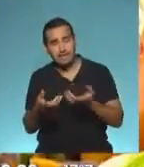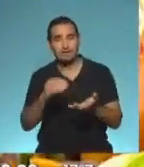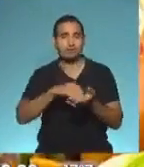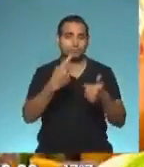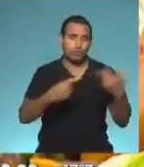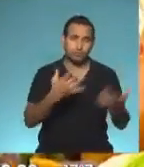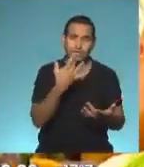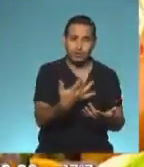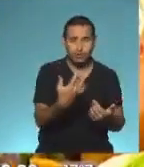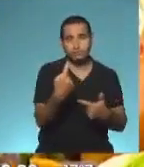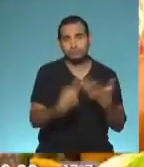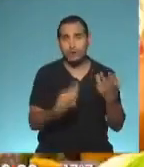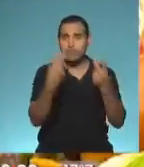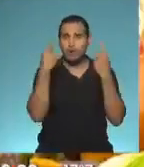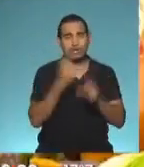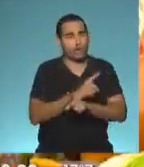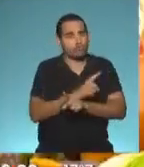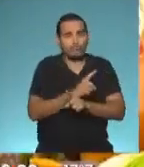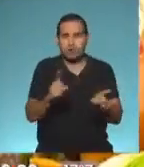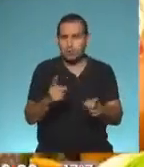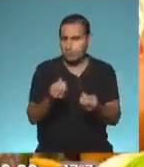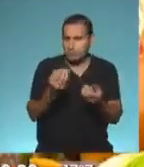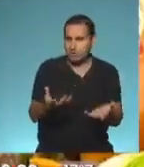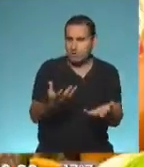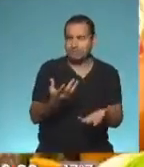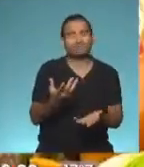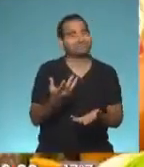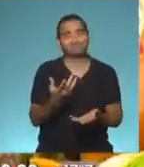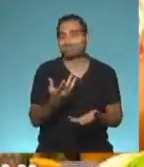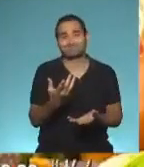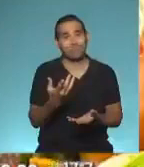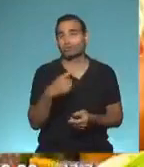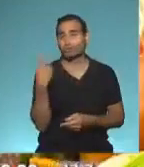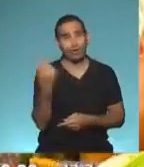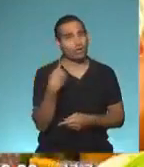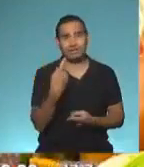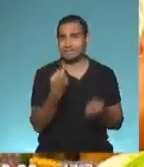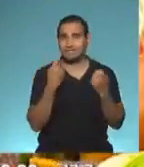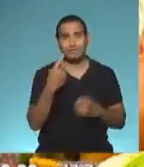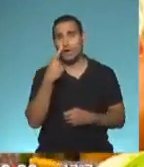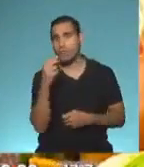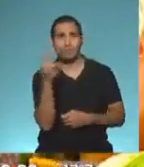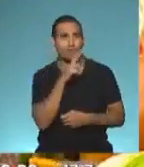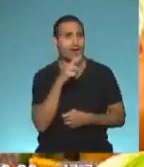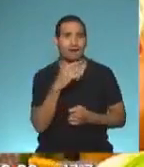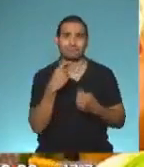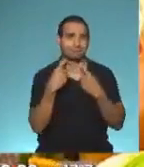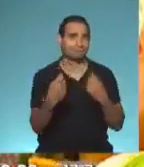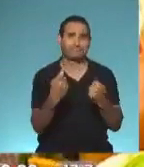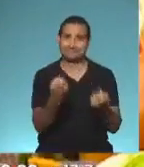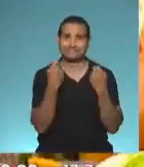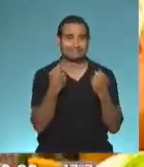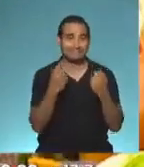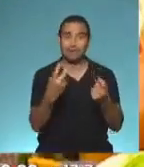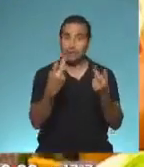decoración peluquerías no no me preguntes por peluquería porque algo que pedimos todos a gritos mujeres y hombres que se reabran las peluquerías